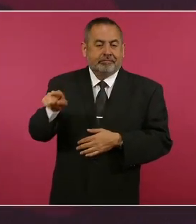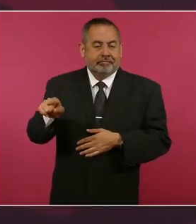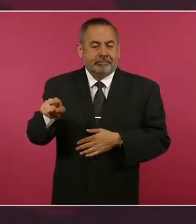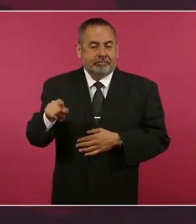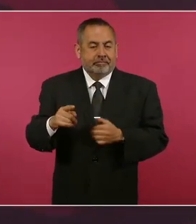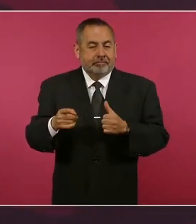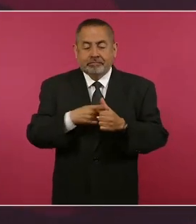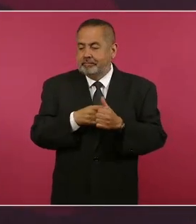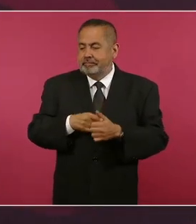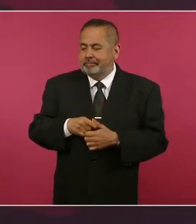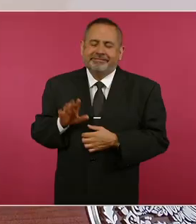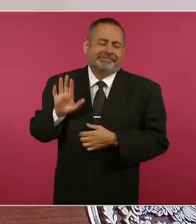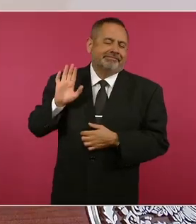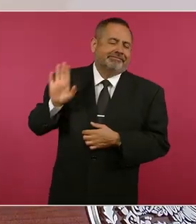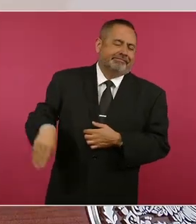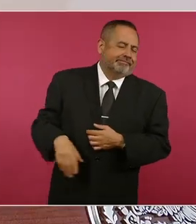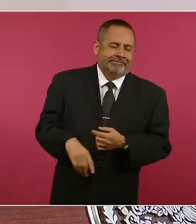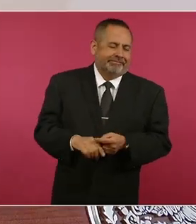nos ignoran, ¿no?